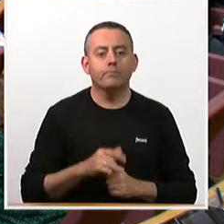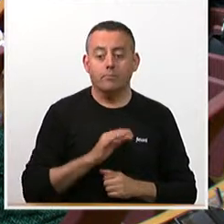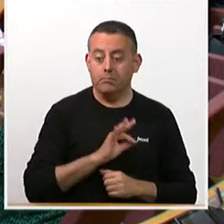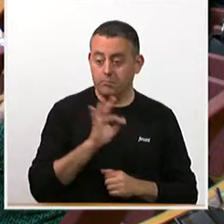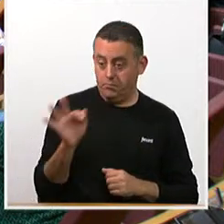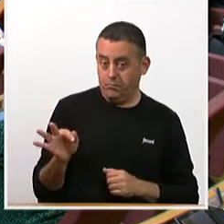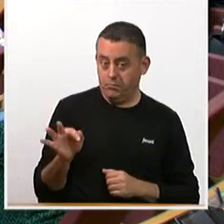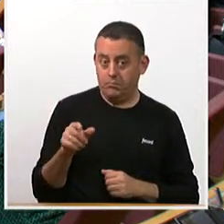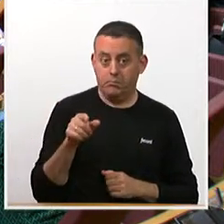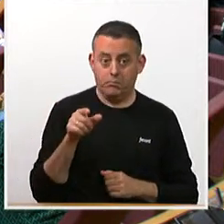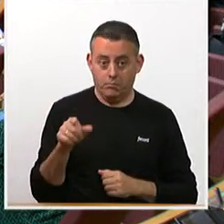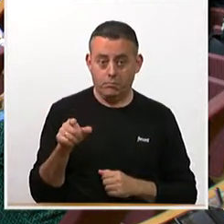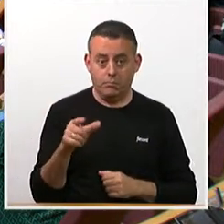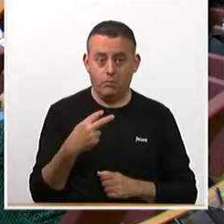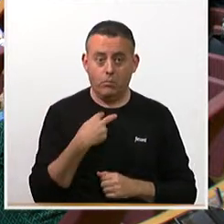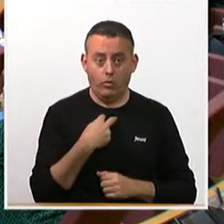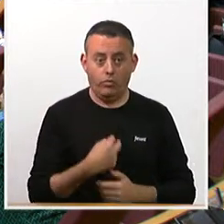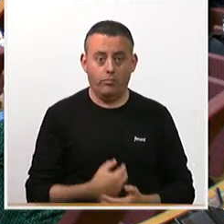Luis